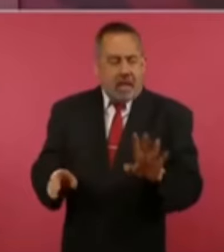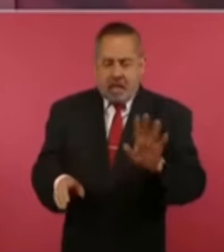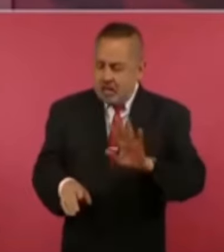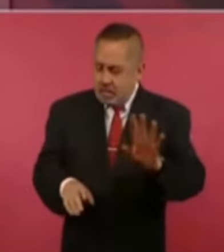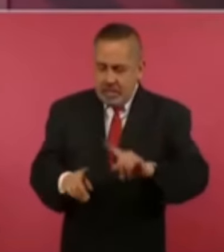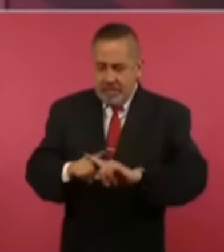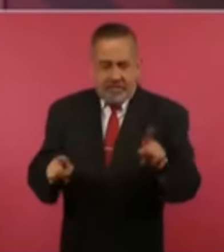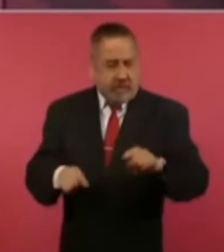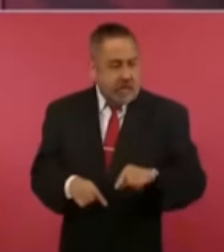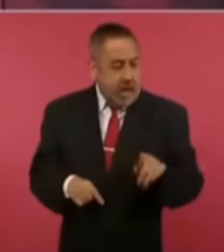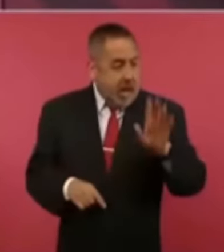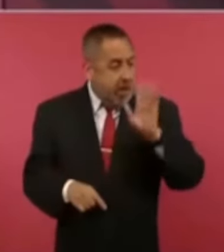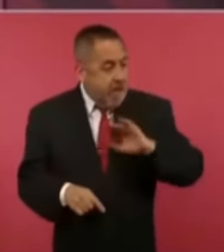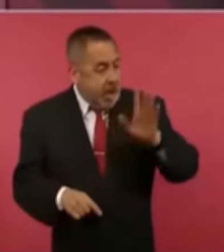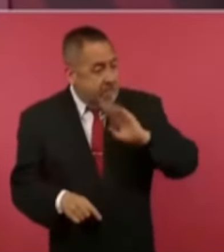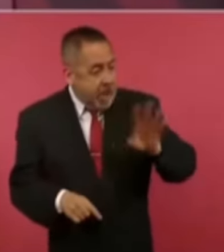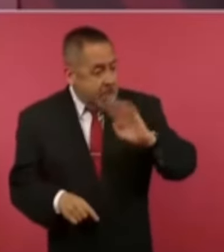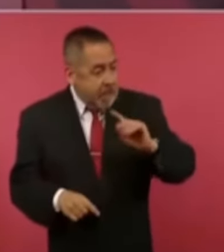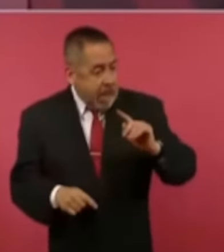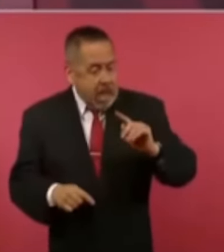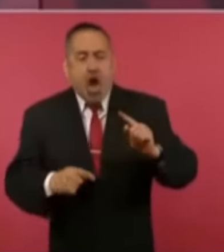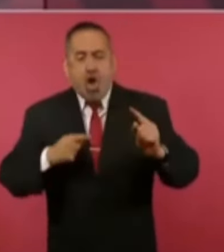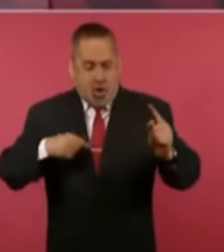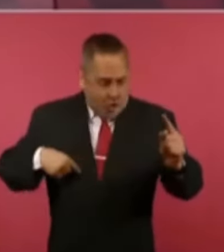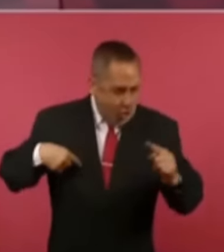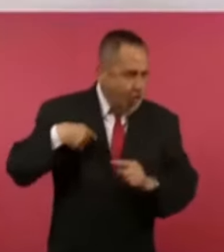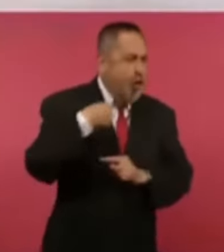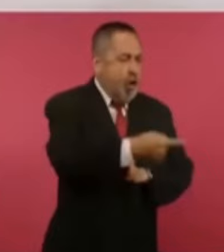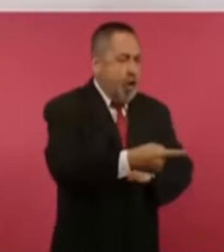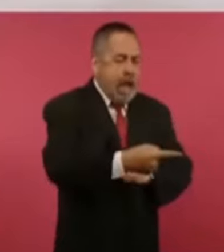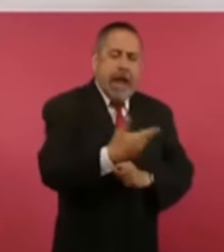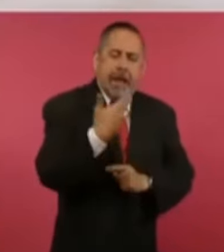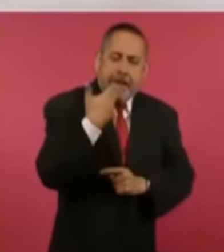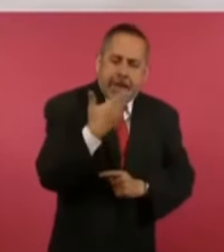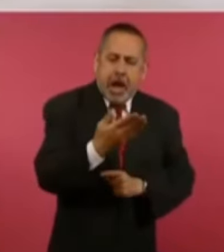enfrentar el mal haciendo el bien.